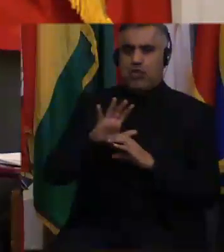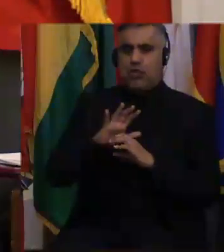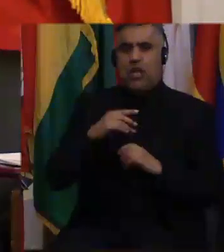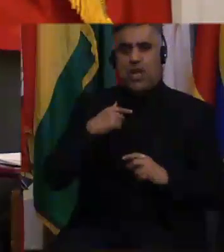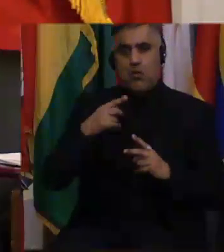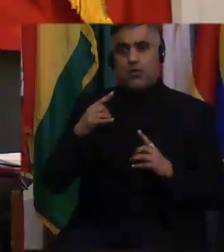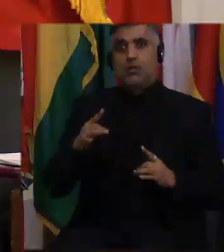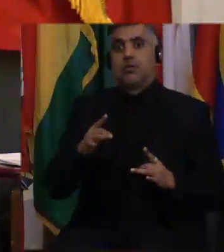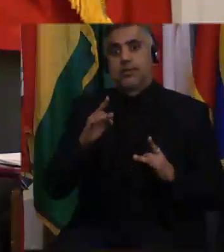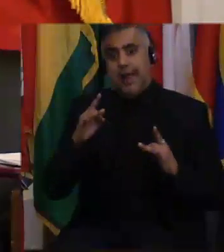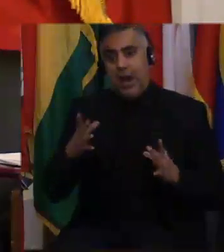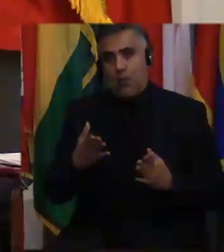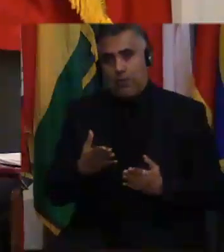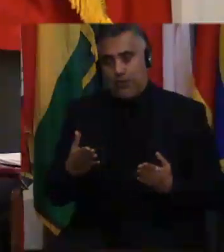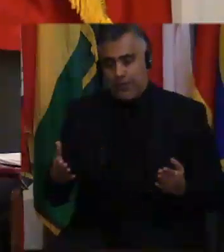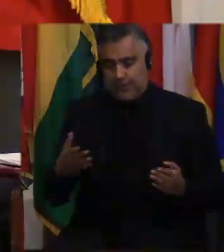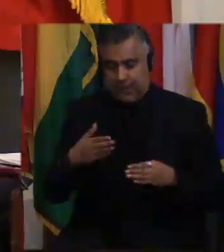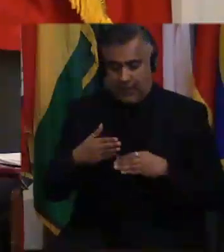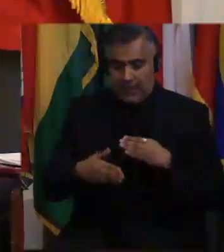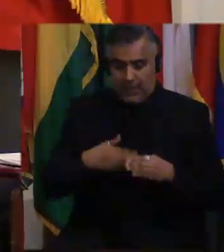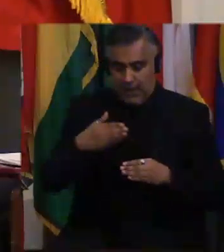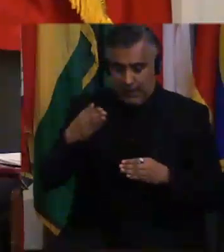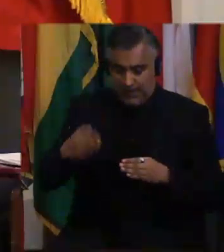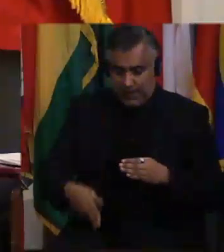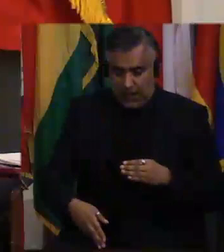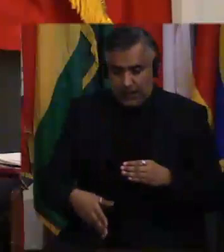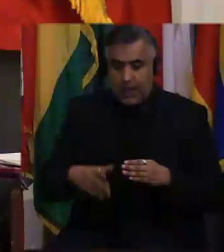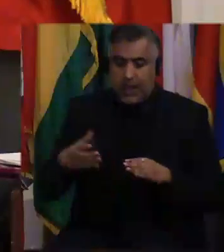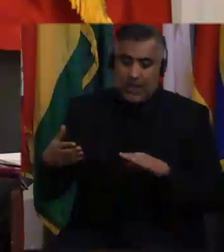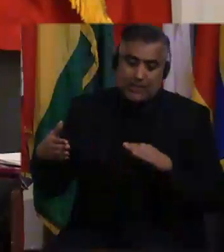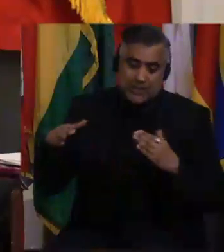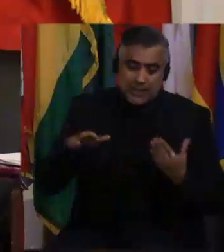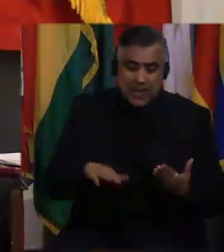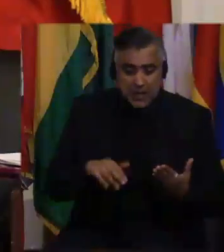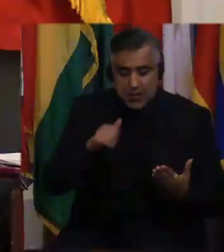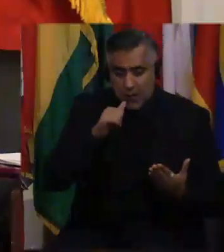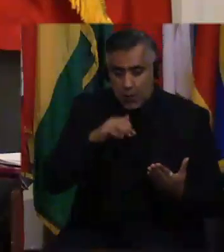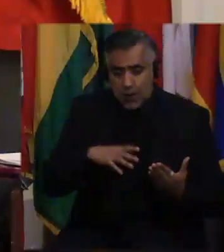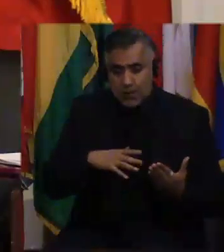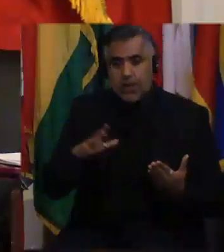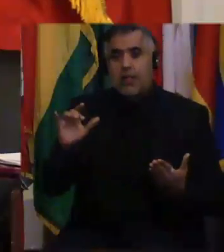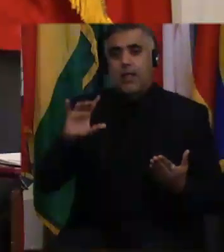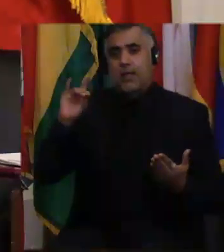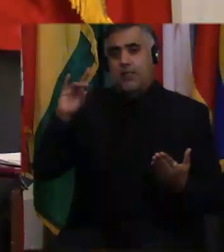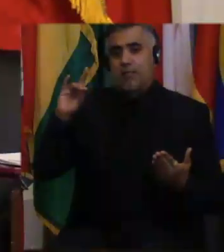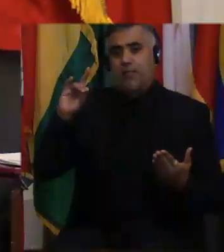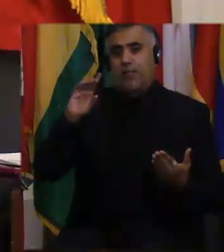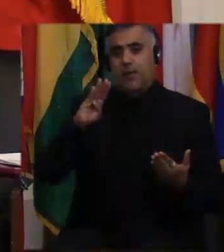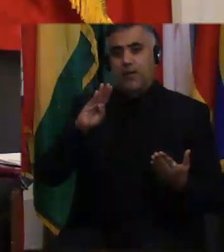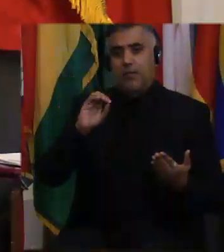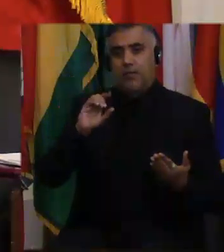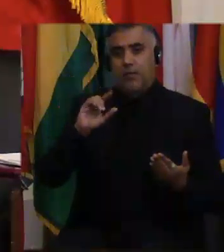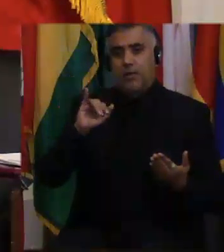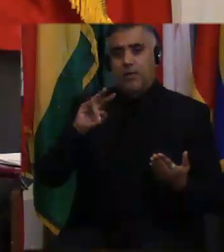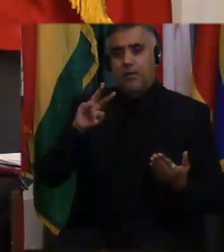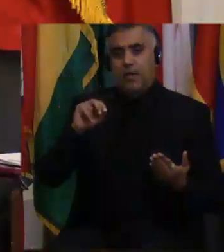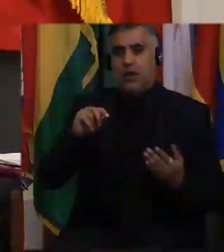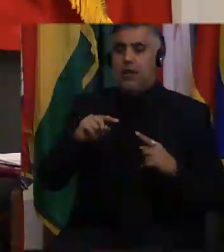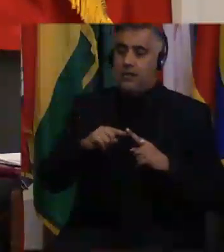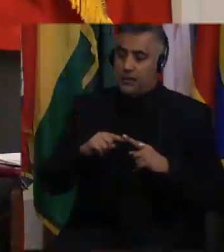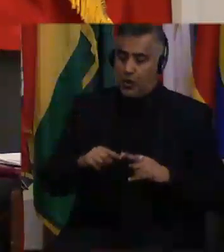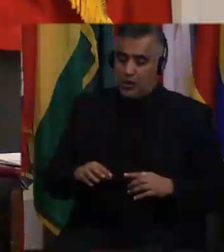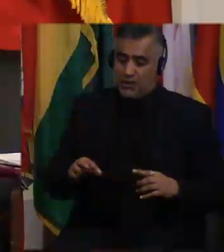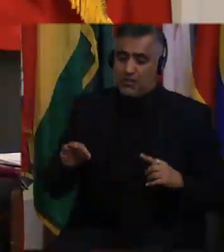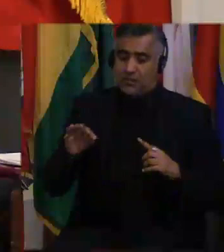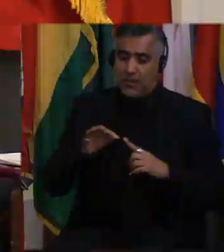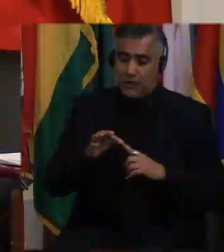han terminado hasta en muerte de mujeres como en Bolivia, han llevado a que tengamos una preocupación especial por ofrecer